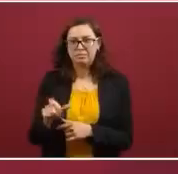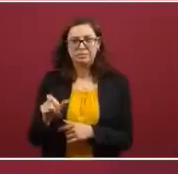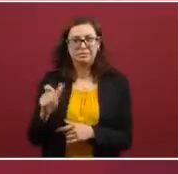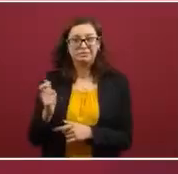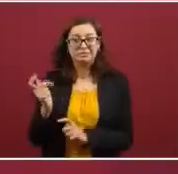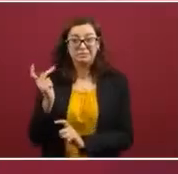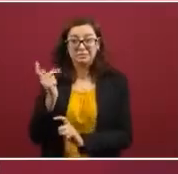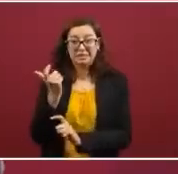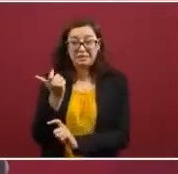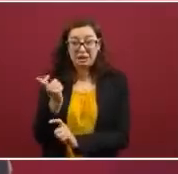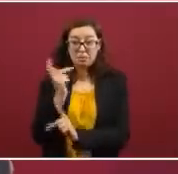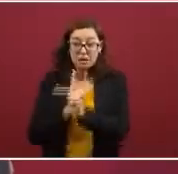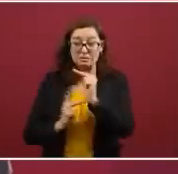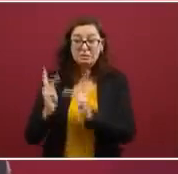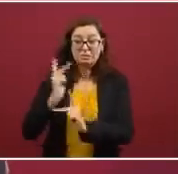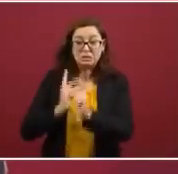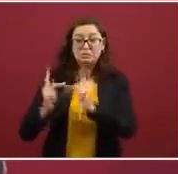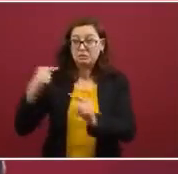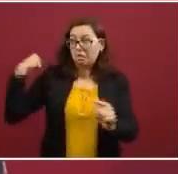considerable,